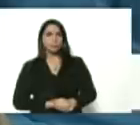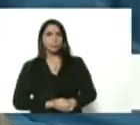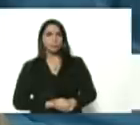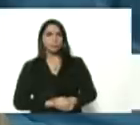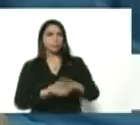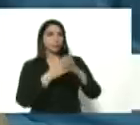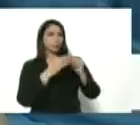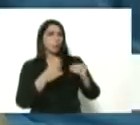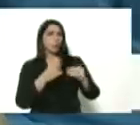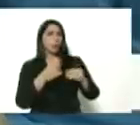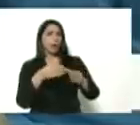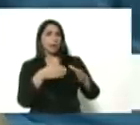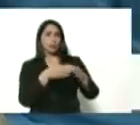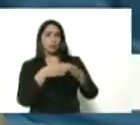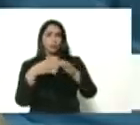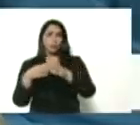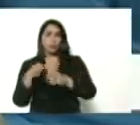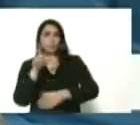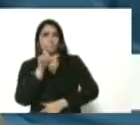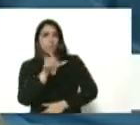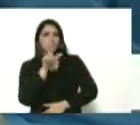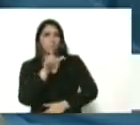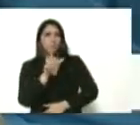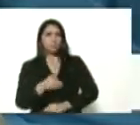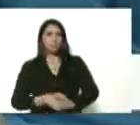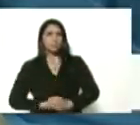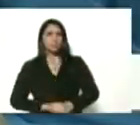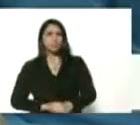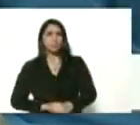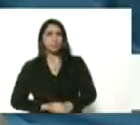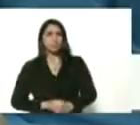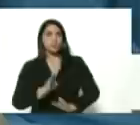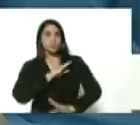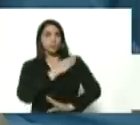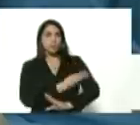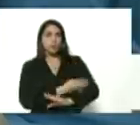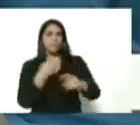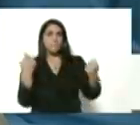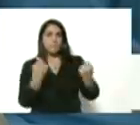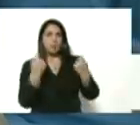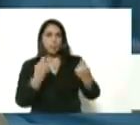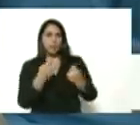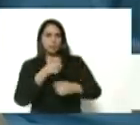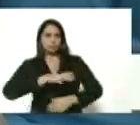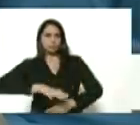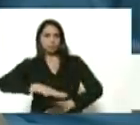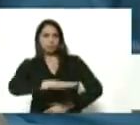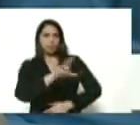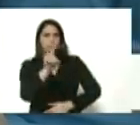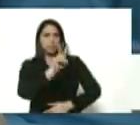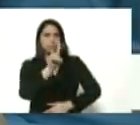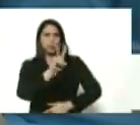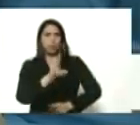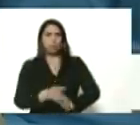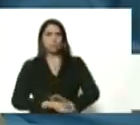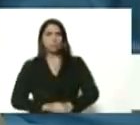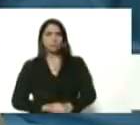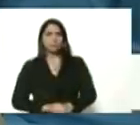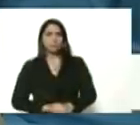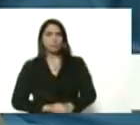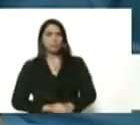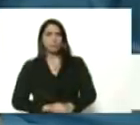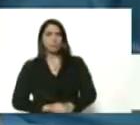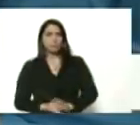a todas las estructuras del Partido Socialista Unido de Venezuela, del Poder Popular a lo largo y ancho de Venezuela.